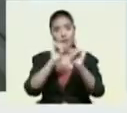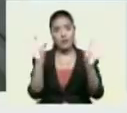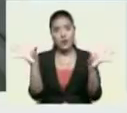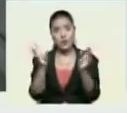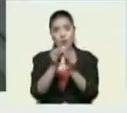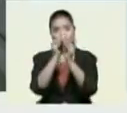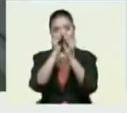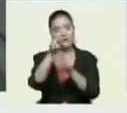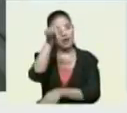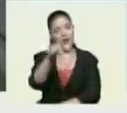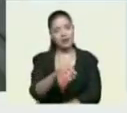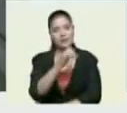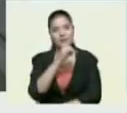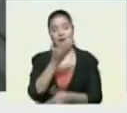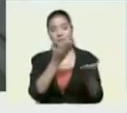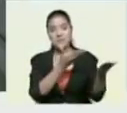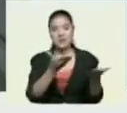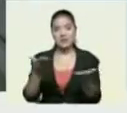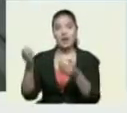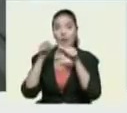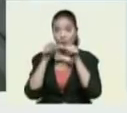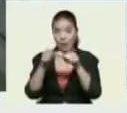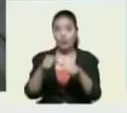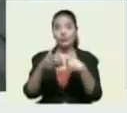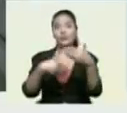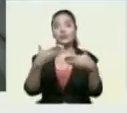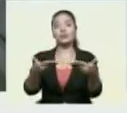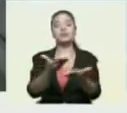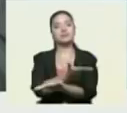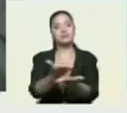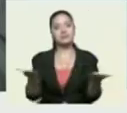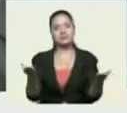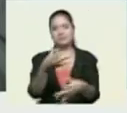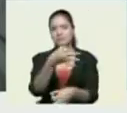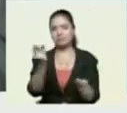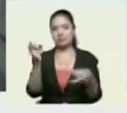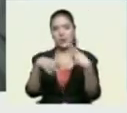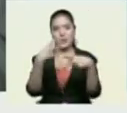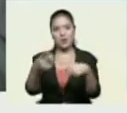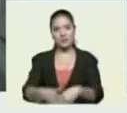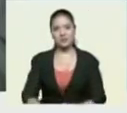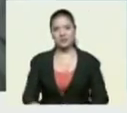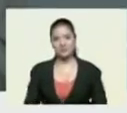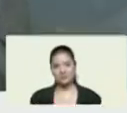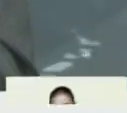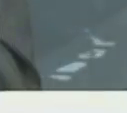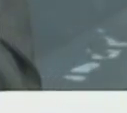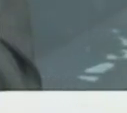final a este avance, invitándolos a continuar disfrutando de nuestra excelente programación.